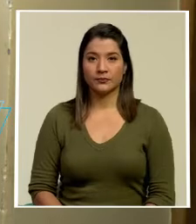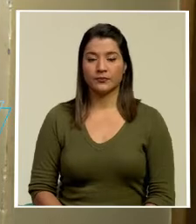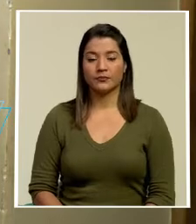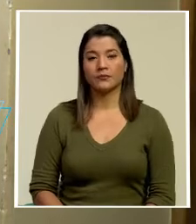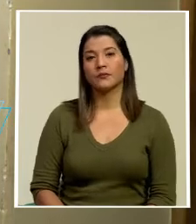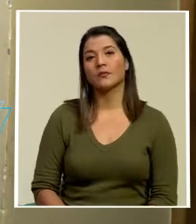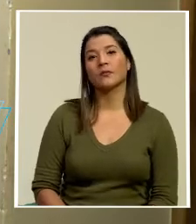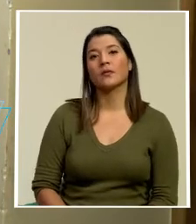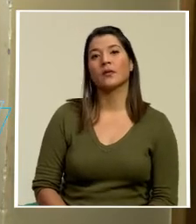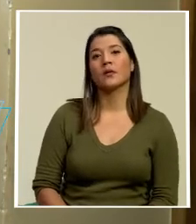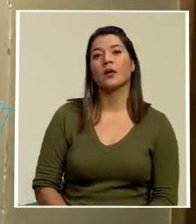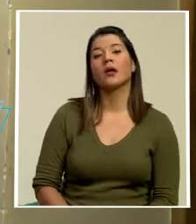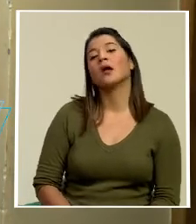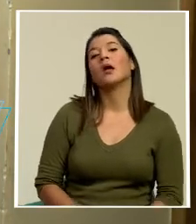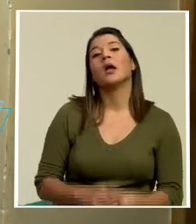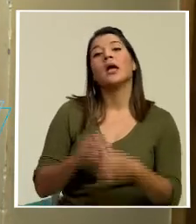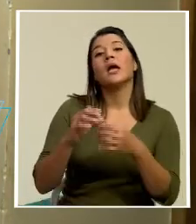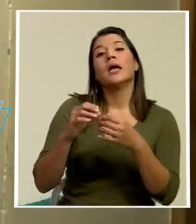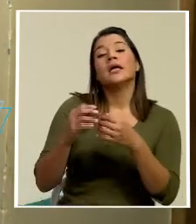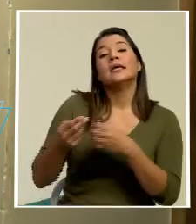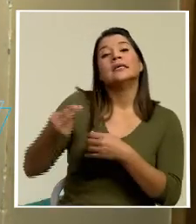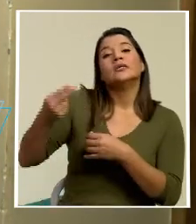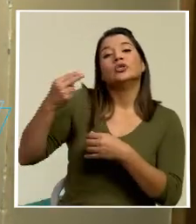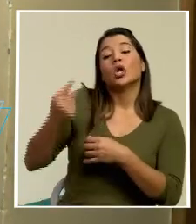Utopía del solitario.